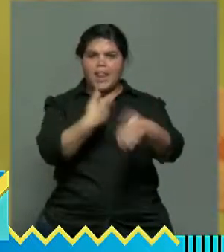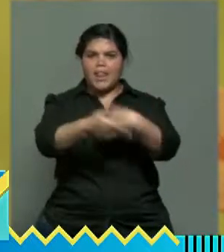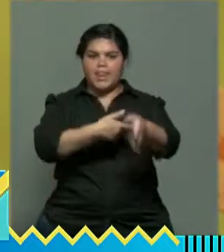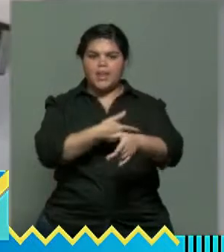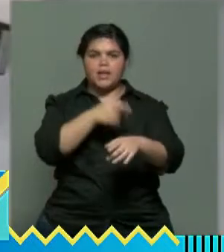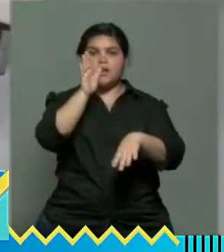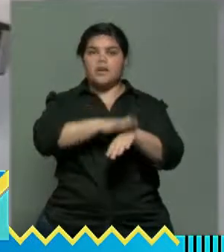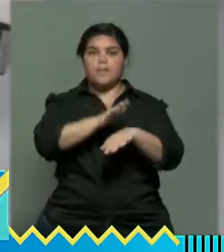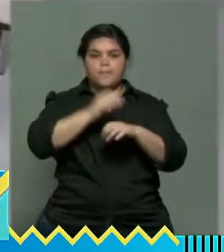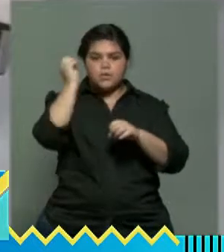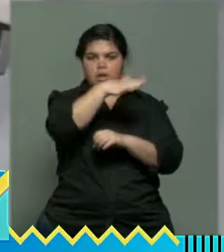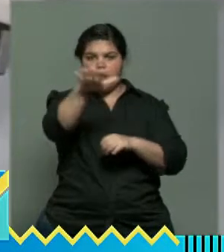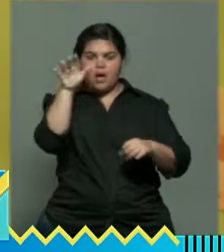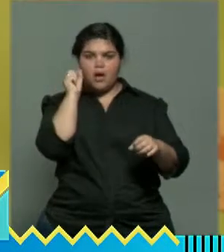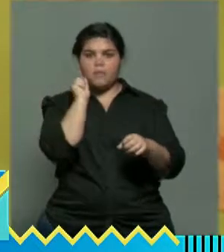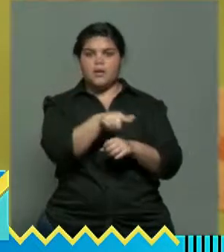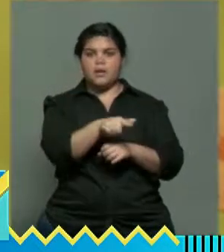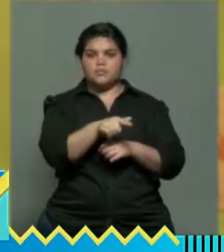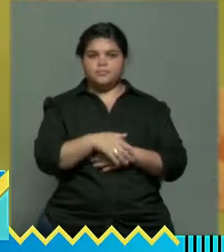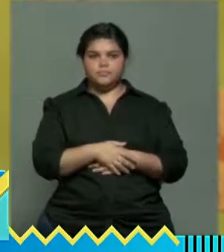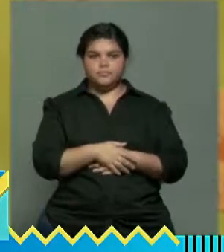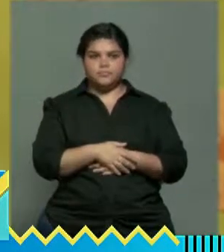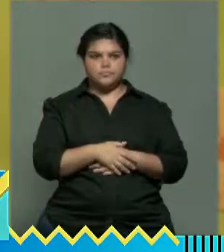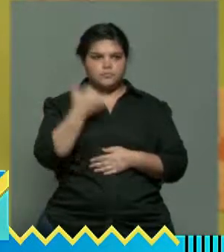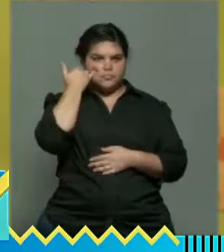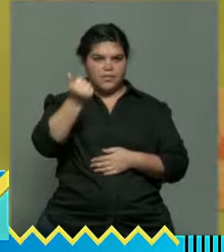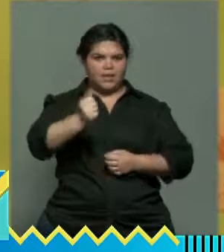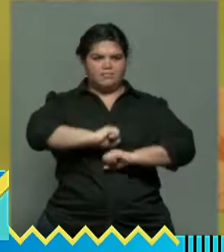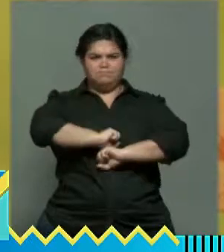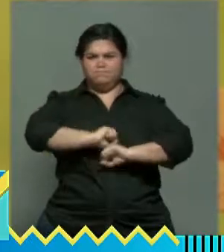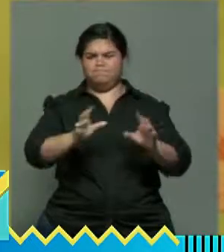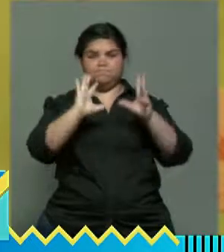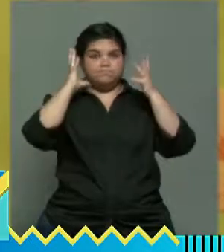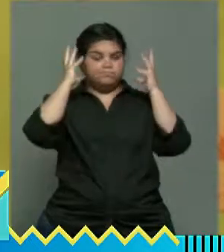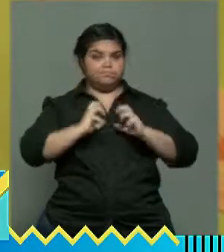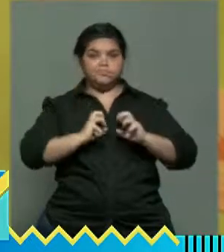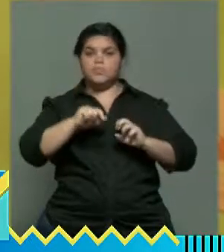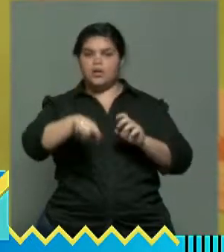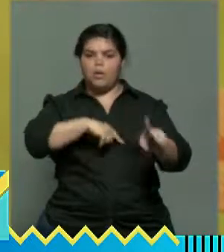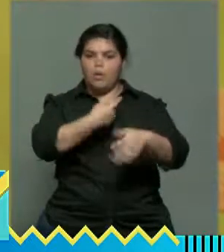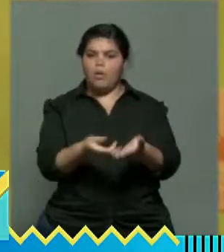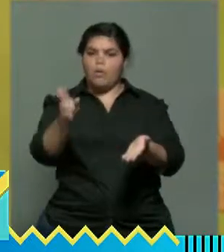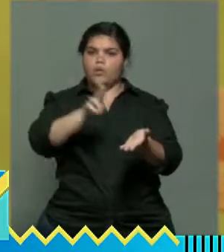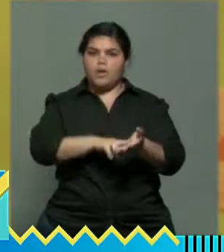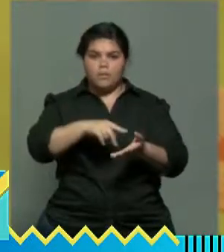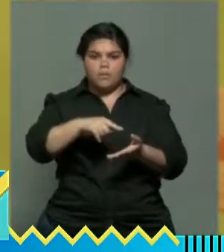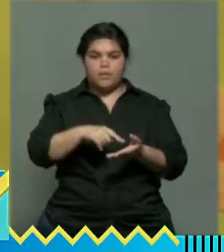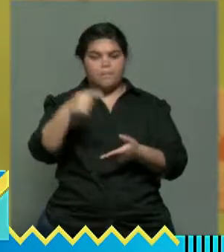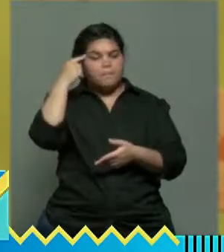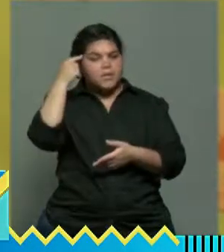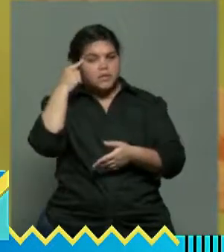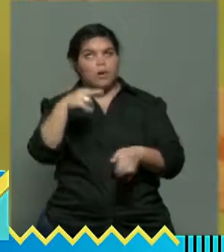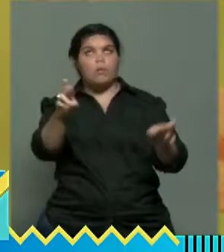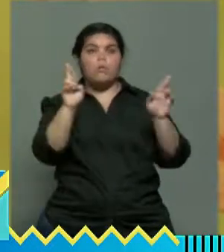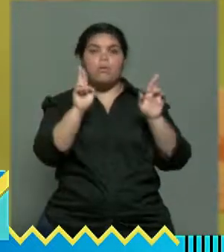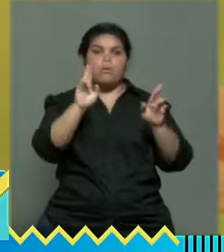realidad, desde que salió esa medida, en realidad se les puso los pelos de punta. Entonces yo creo que lo van a repensar, esperemos que lo repiensen, que lo